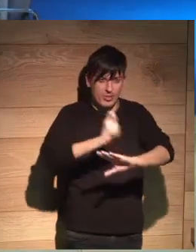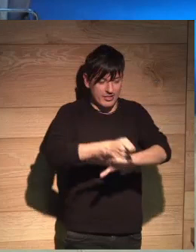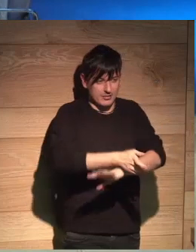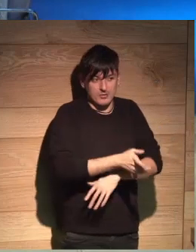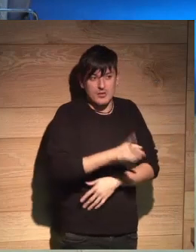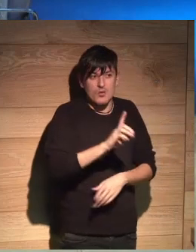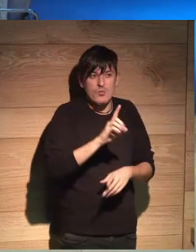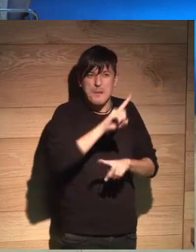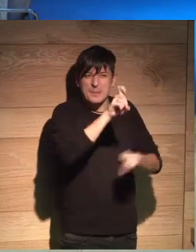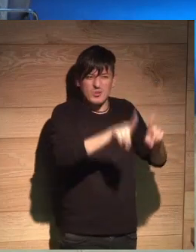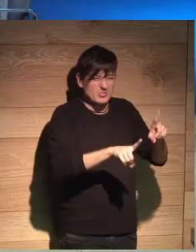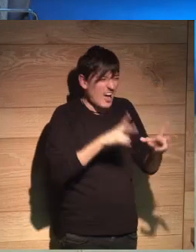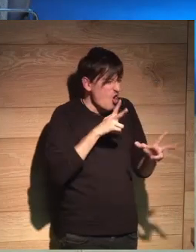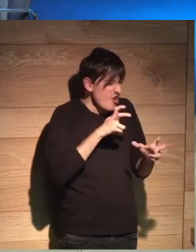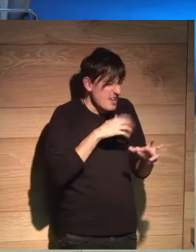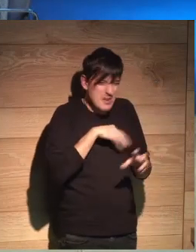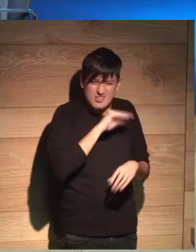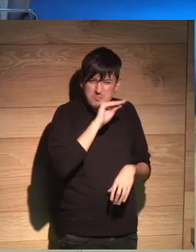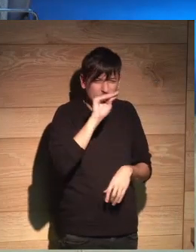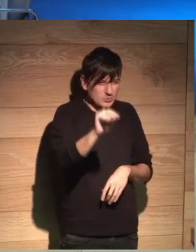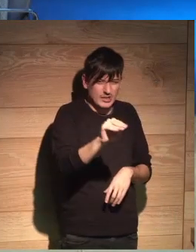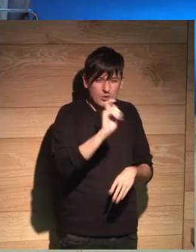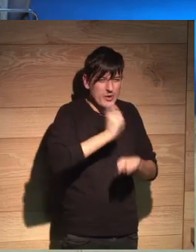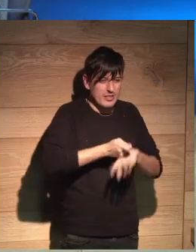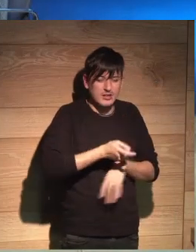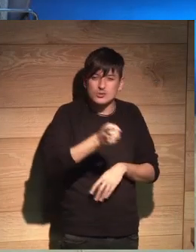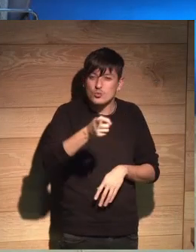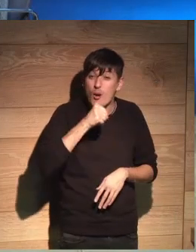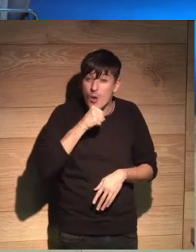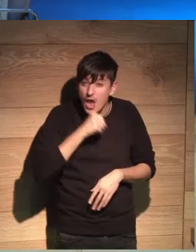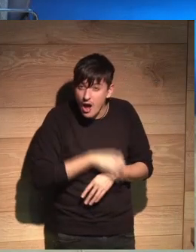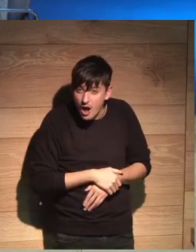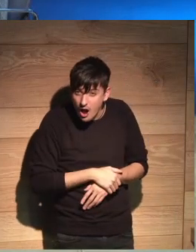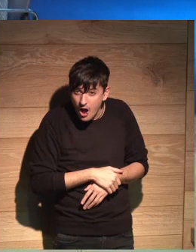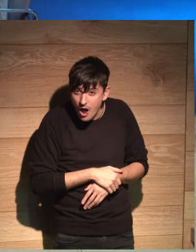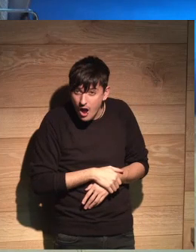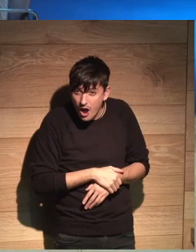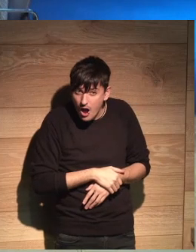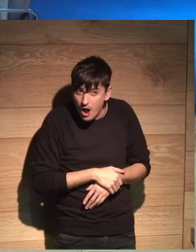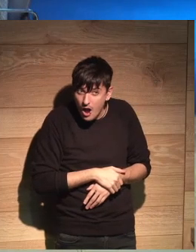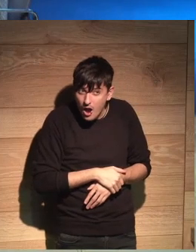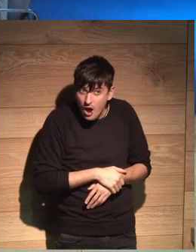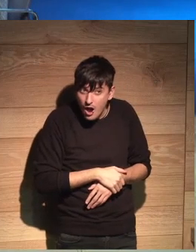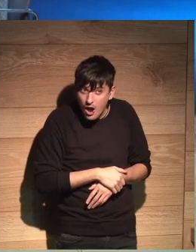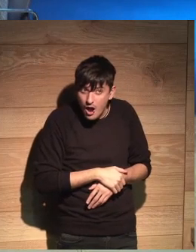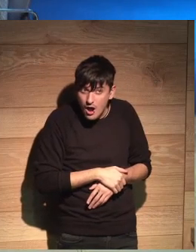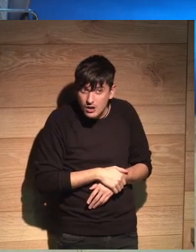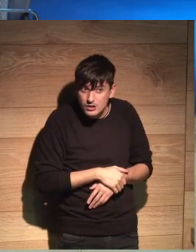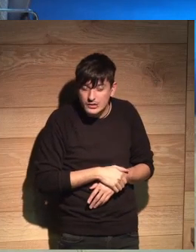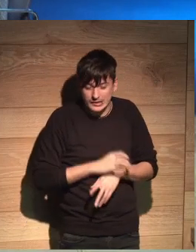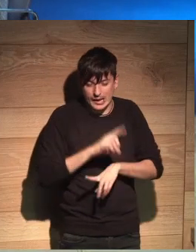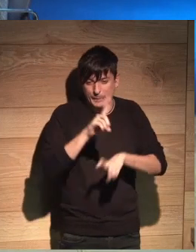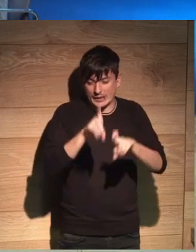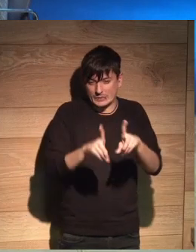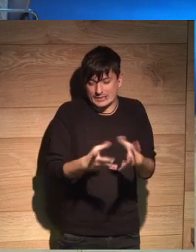una pregunta horrible. La pregunta horrible que hice fue, le pregunté a la jueza, ¿usted es abuela? Hostia, y esas veces que dices, nada más hacer la